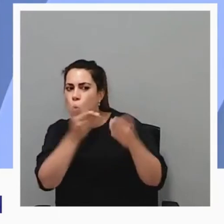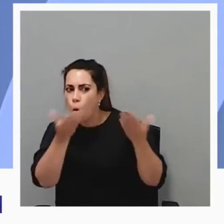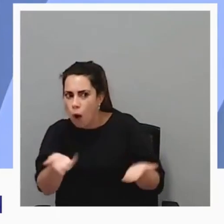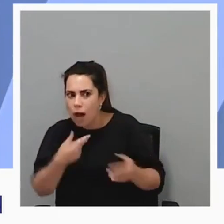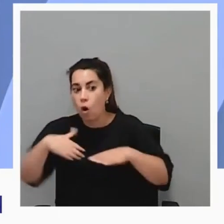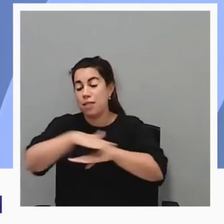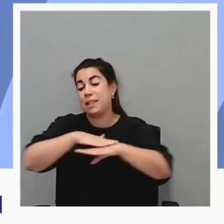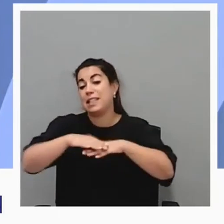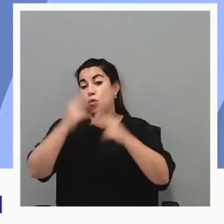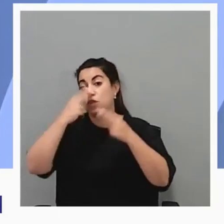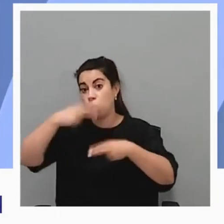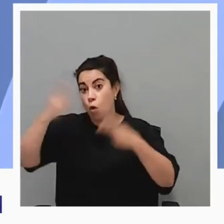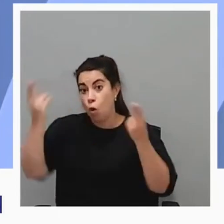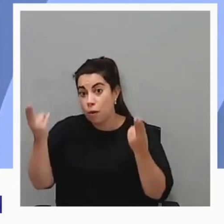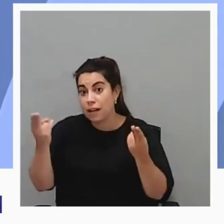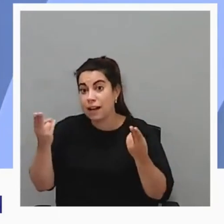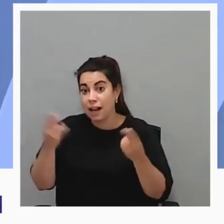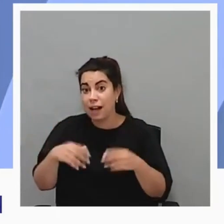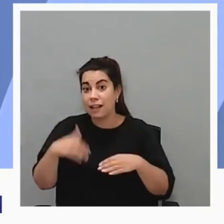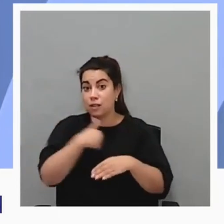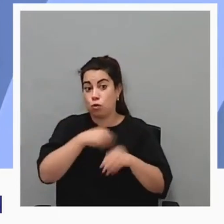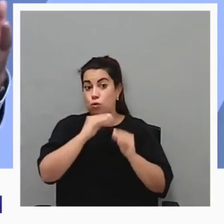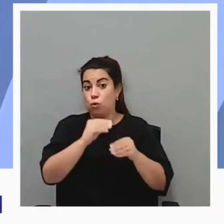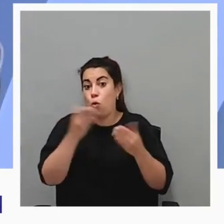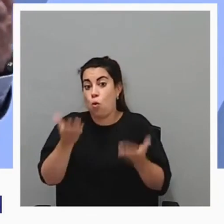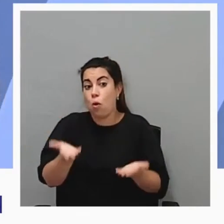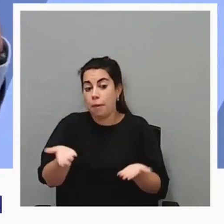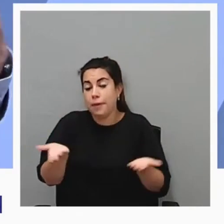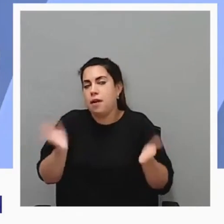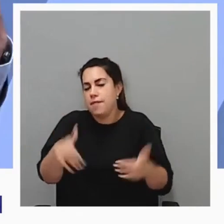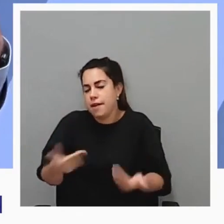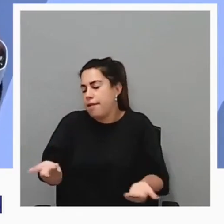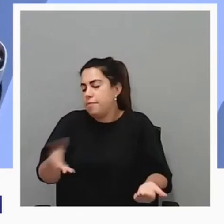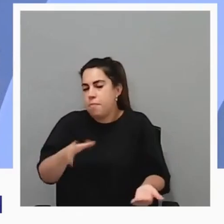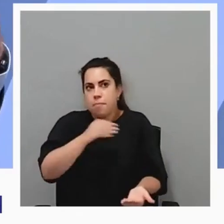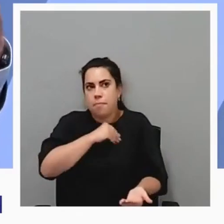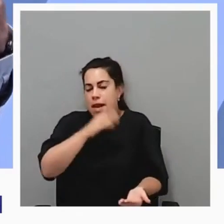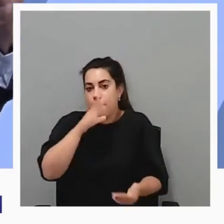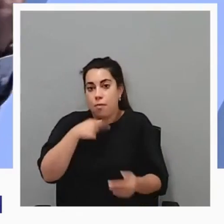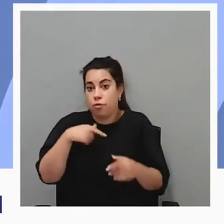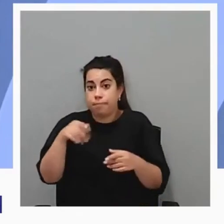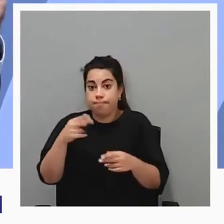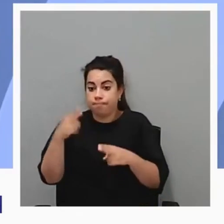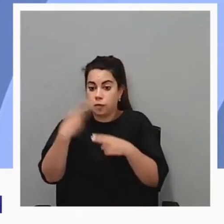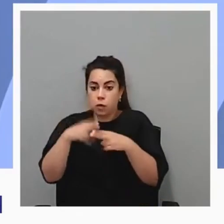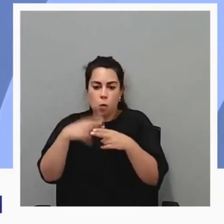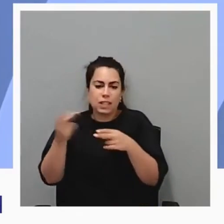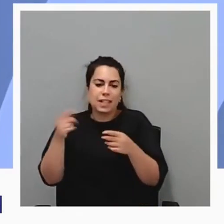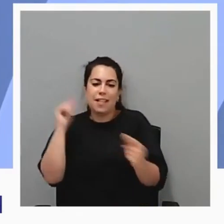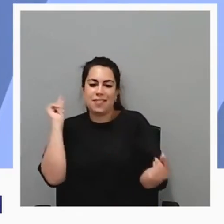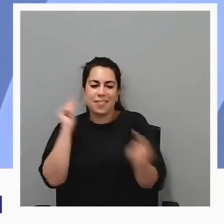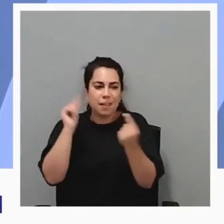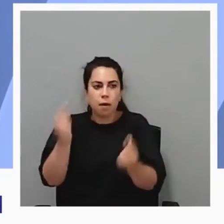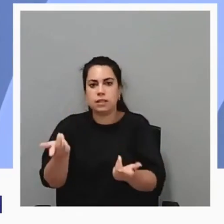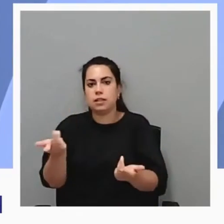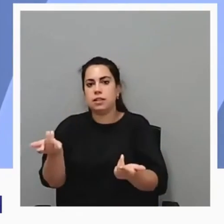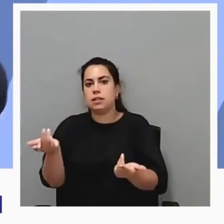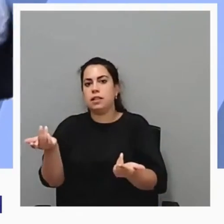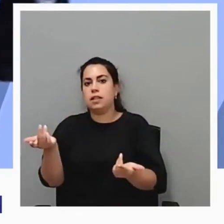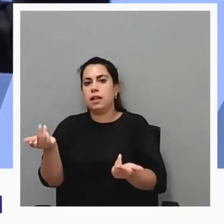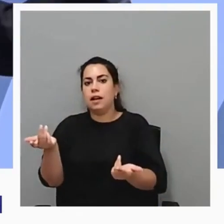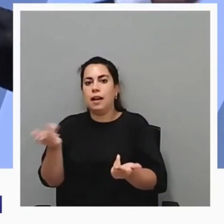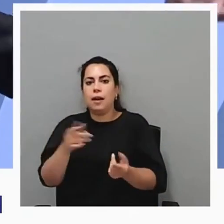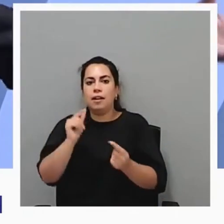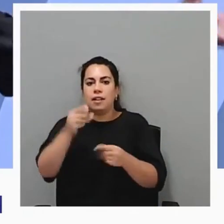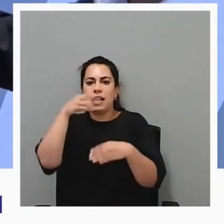que, desgraciadamente, en un mundo y en un debate político que habitualmente es tan maniqueo, puede decir que se